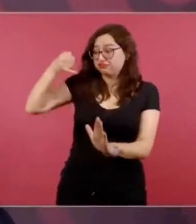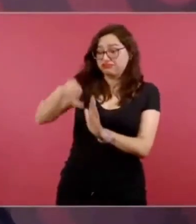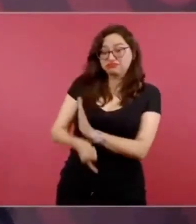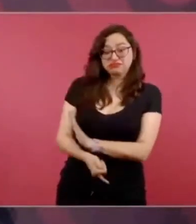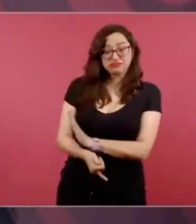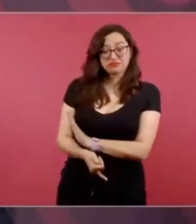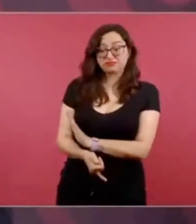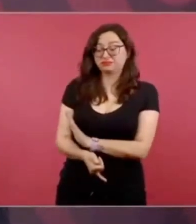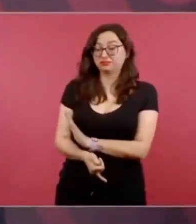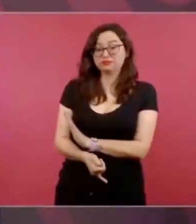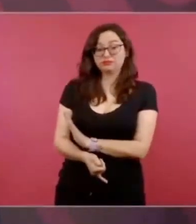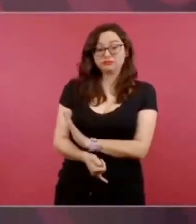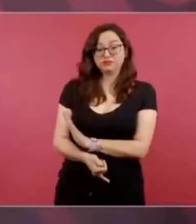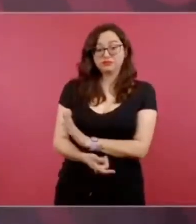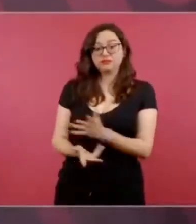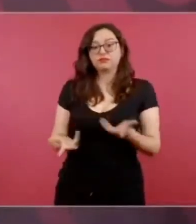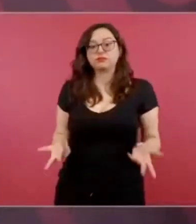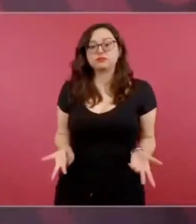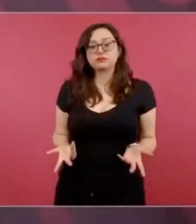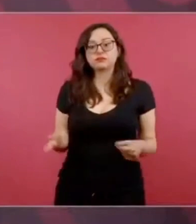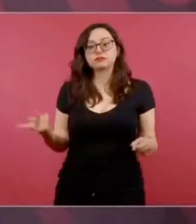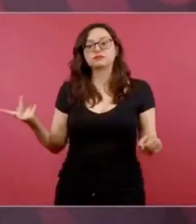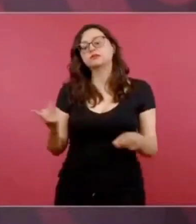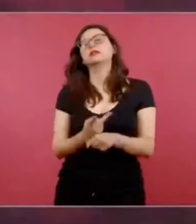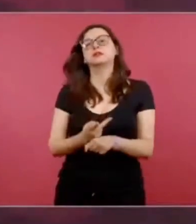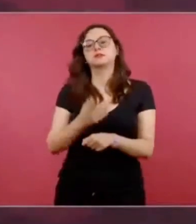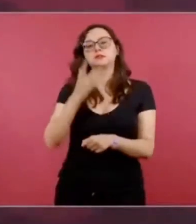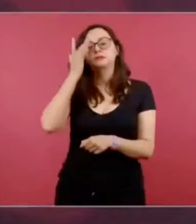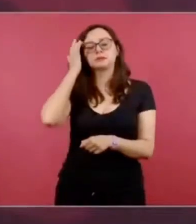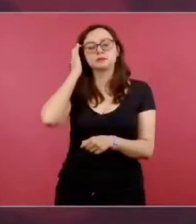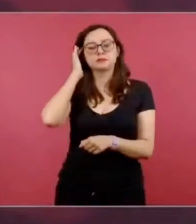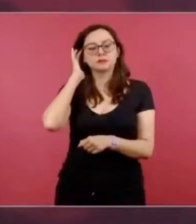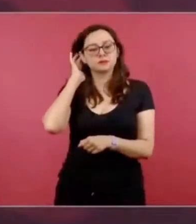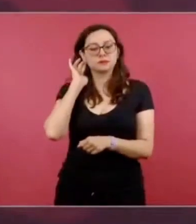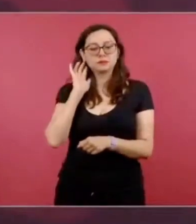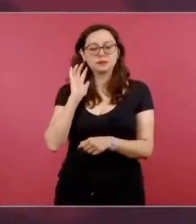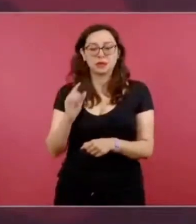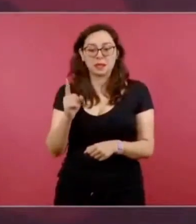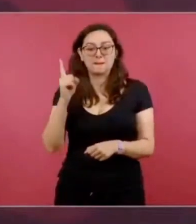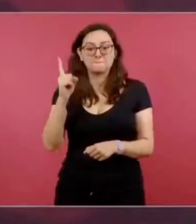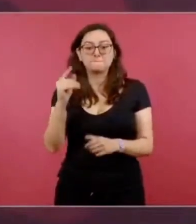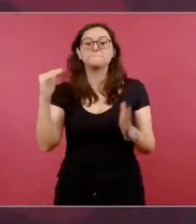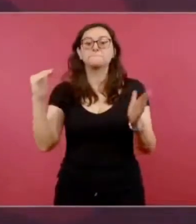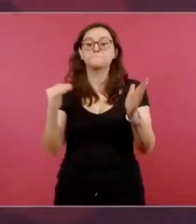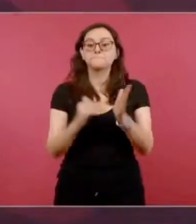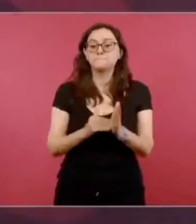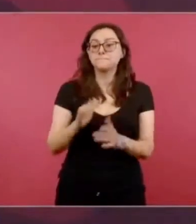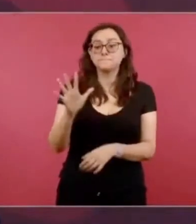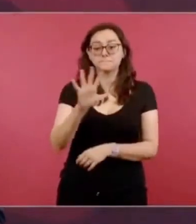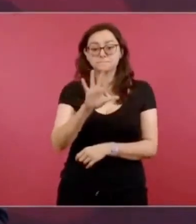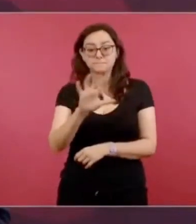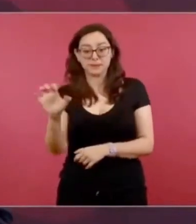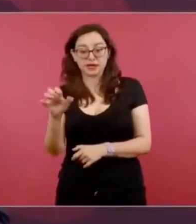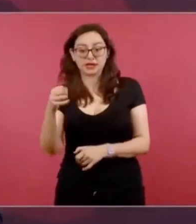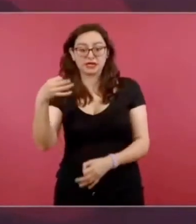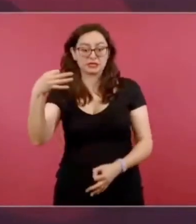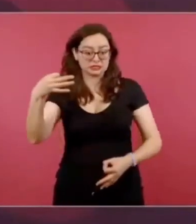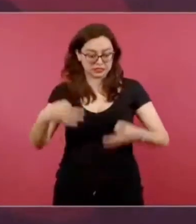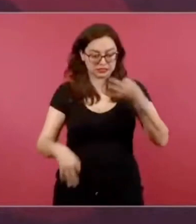porque también no es cosa decir, a ver, 100, 1.500 jueces, hay que